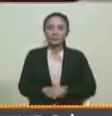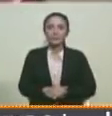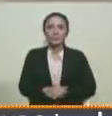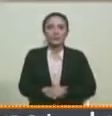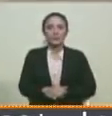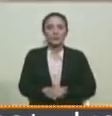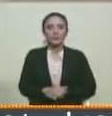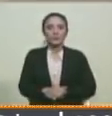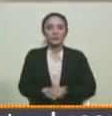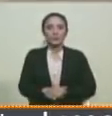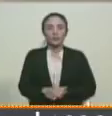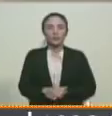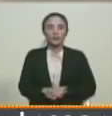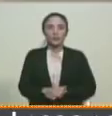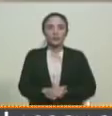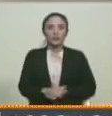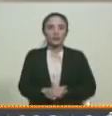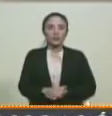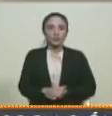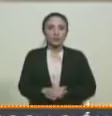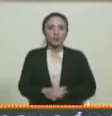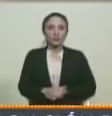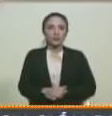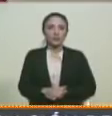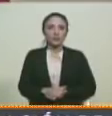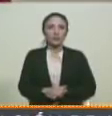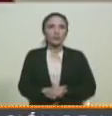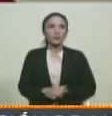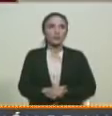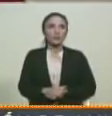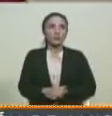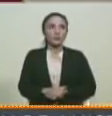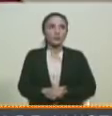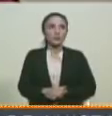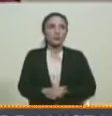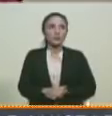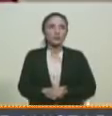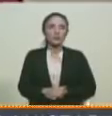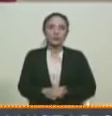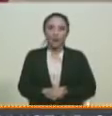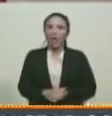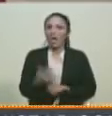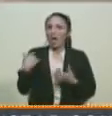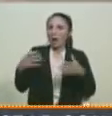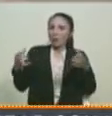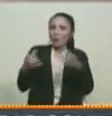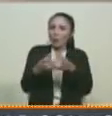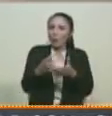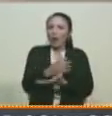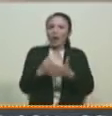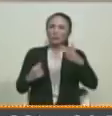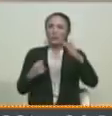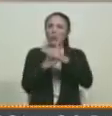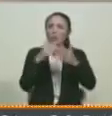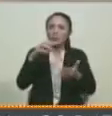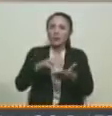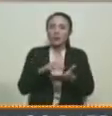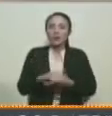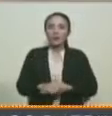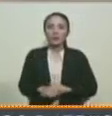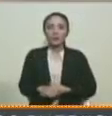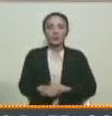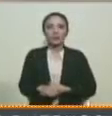Esa es una línea. Y la otra es provocar algún suceso, golpe de Estado, algo dentro del